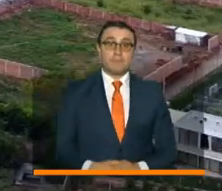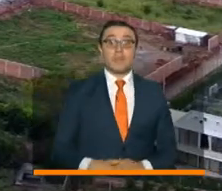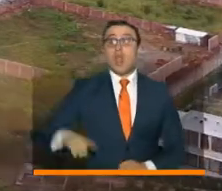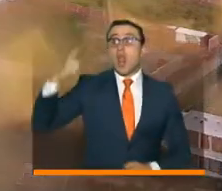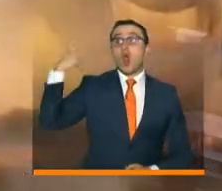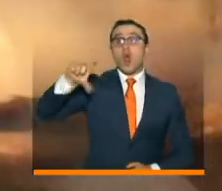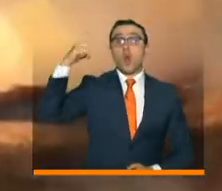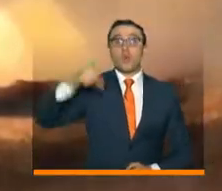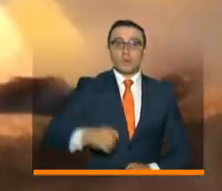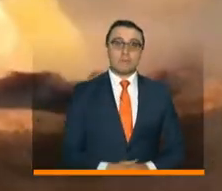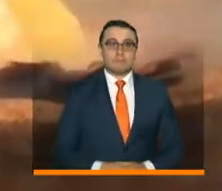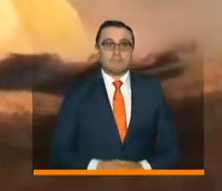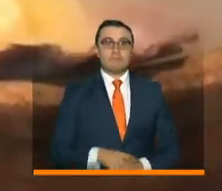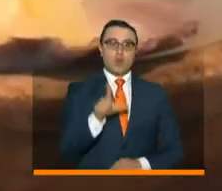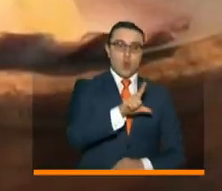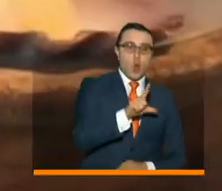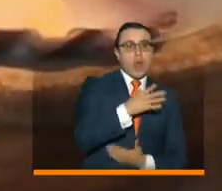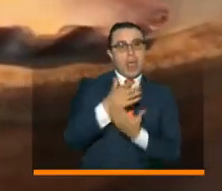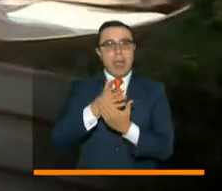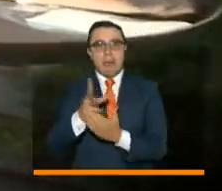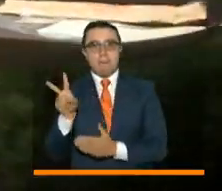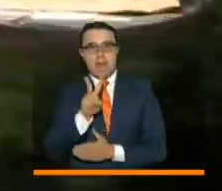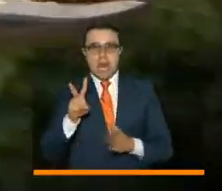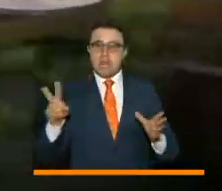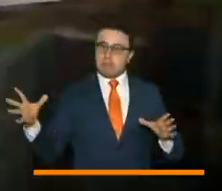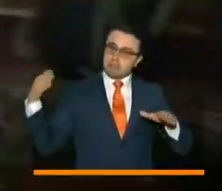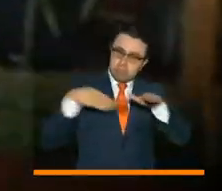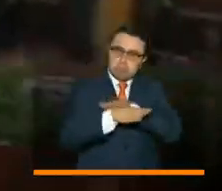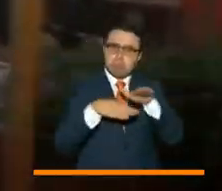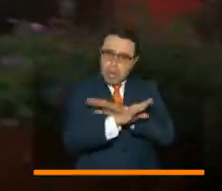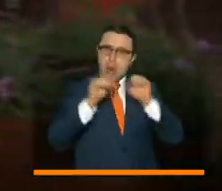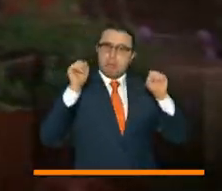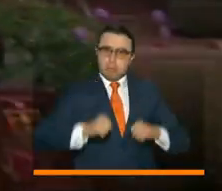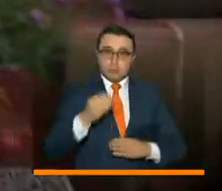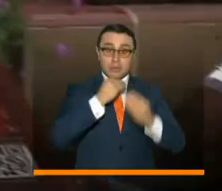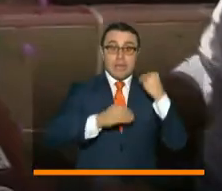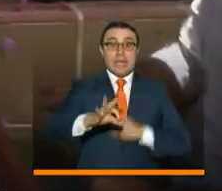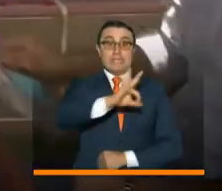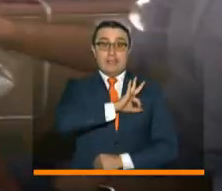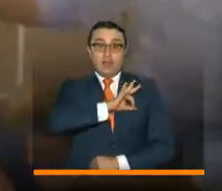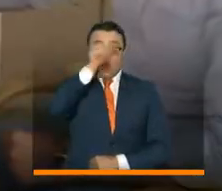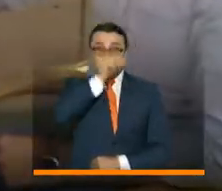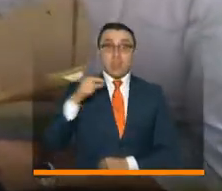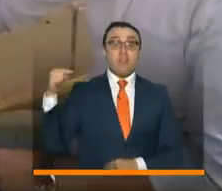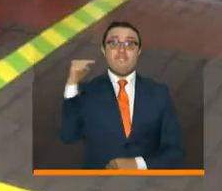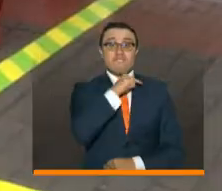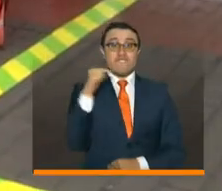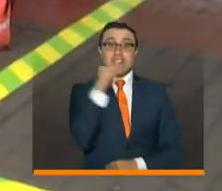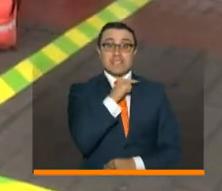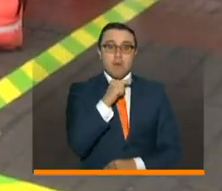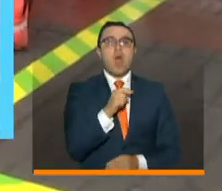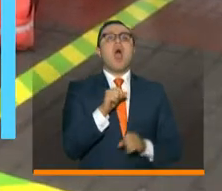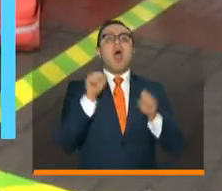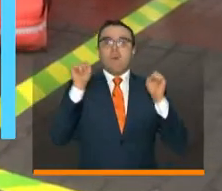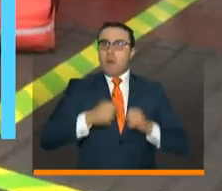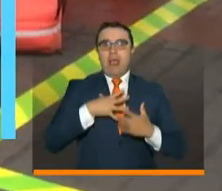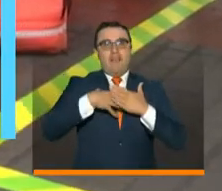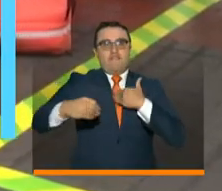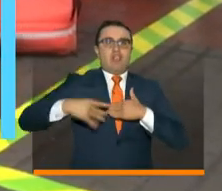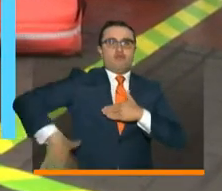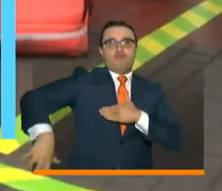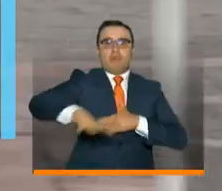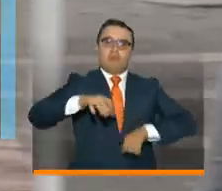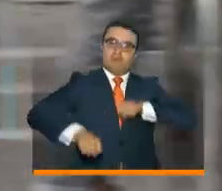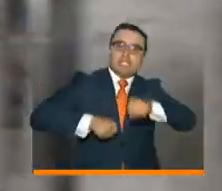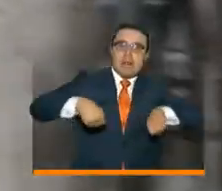entre semana no hay restricción al consumo en la mesa y los días sábado, domingo y festivos solo estará permitido el servicio a domicilio antes de las